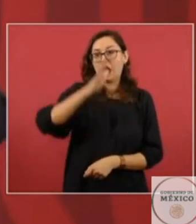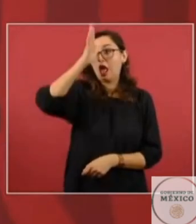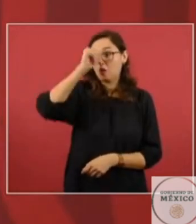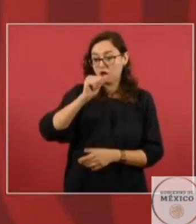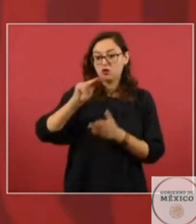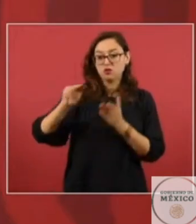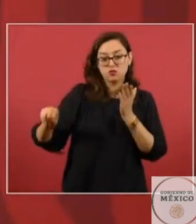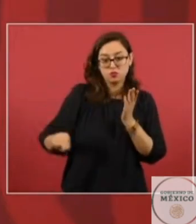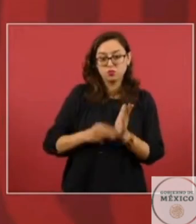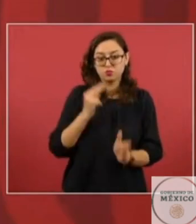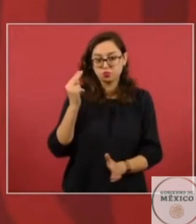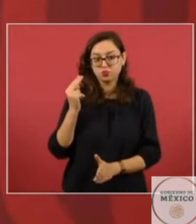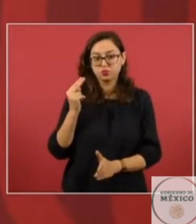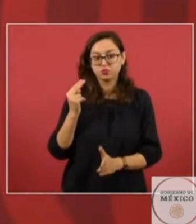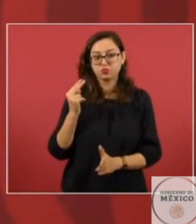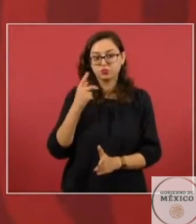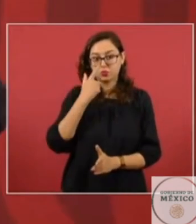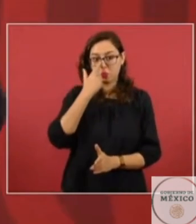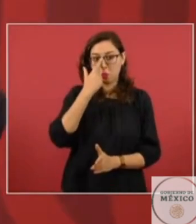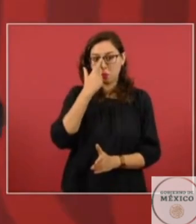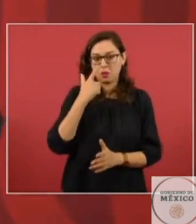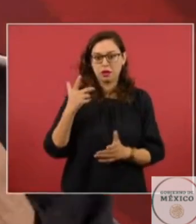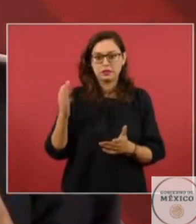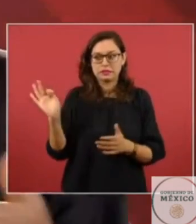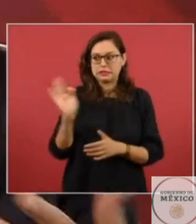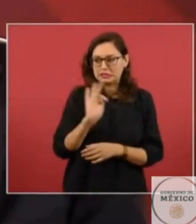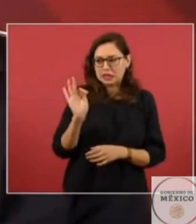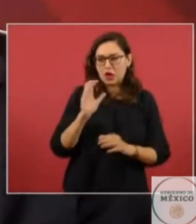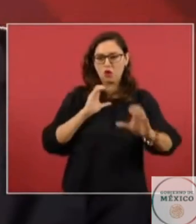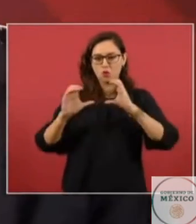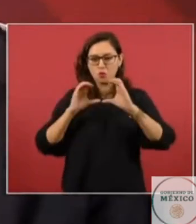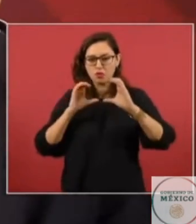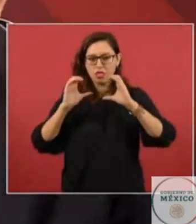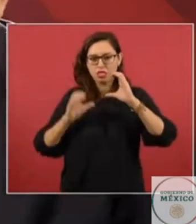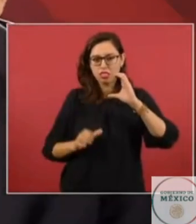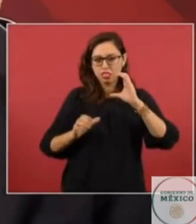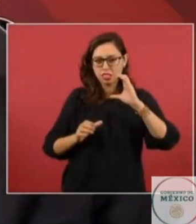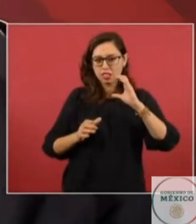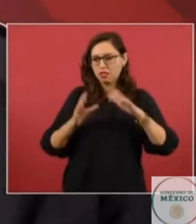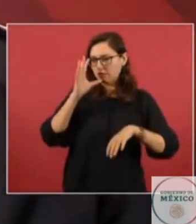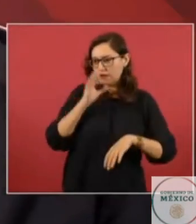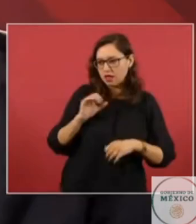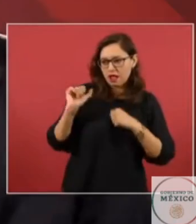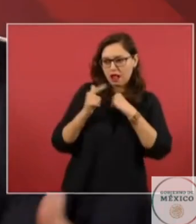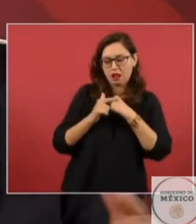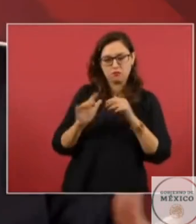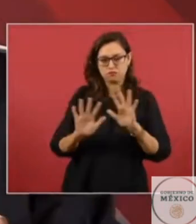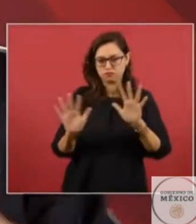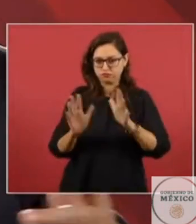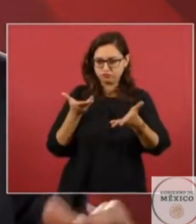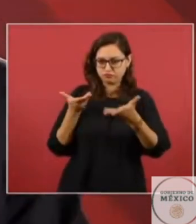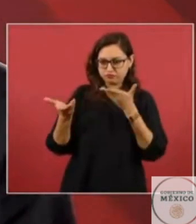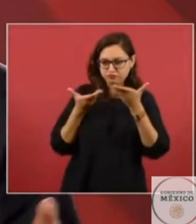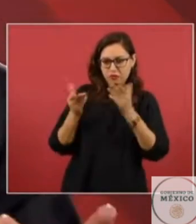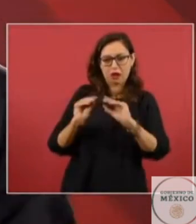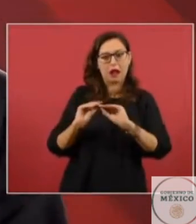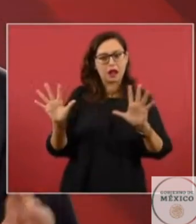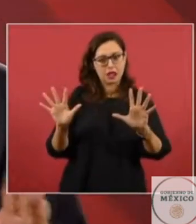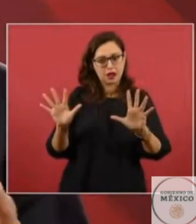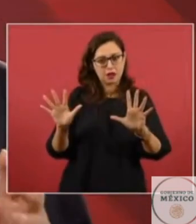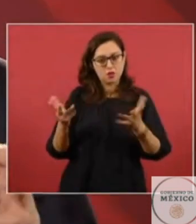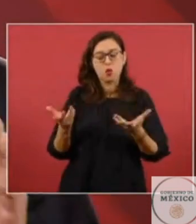aunque ellos pueden requerir estados de cuenta y una serie de cosas, muchas veces no se sabe por dónde. Entonces la